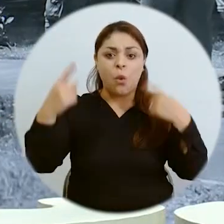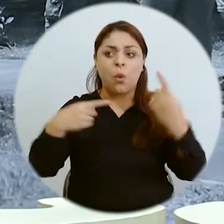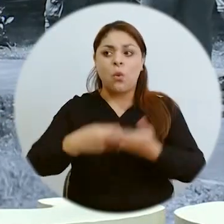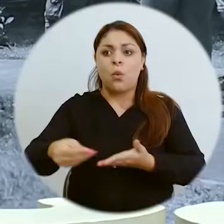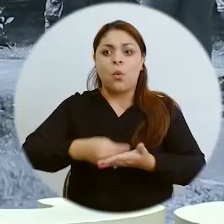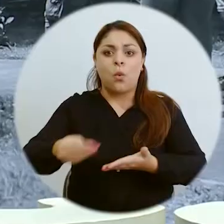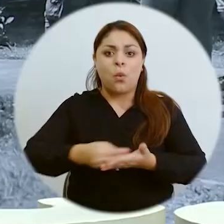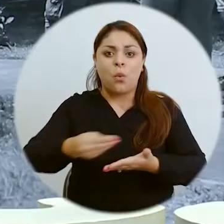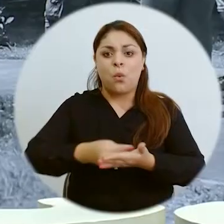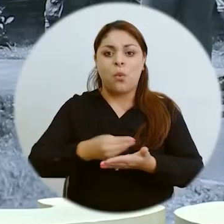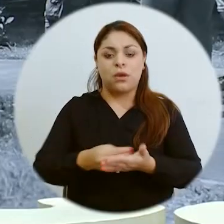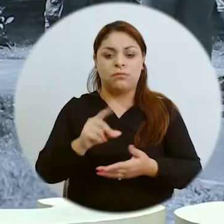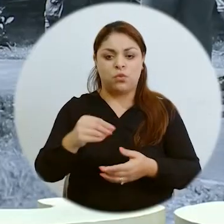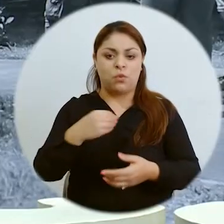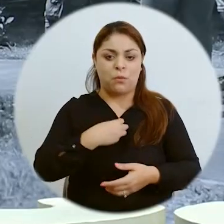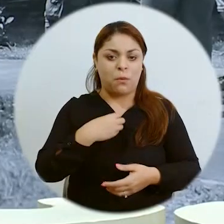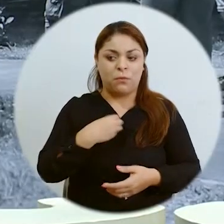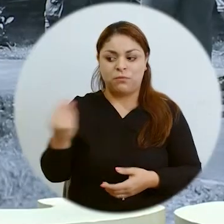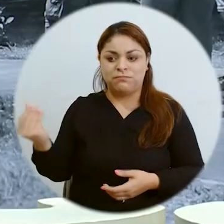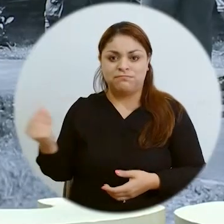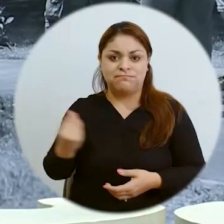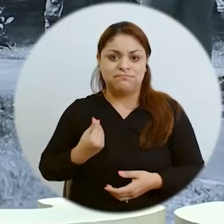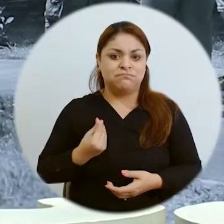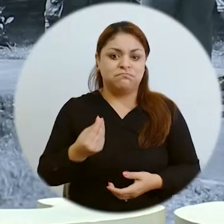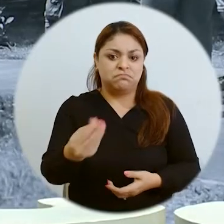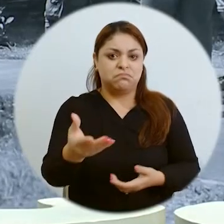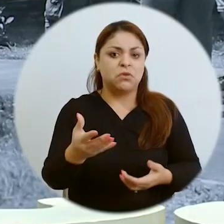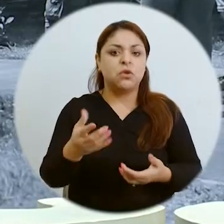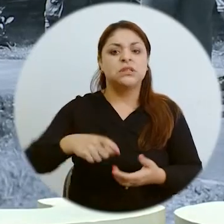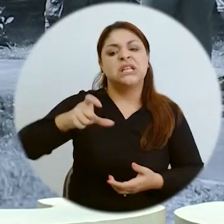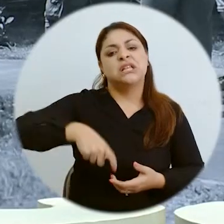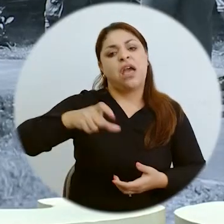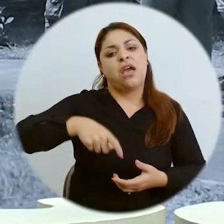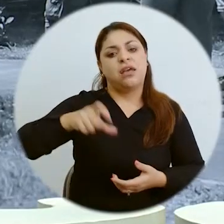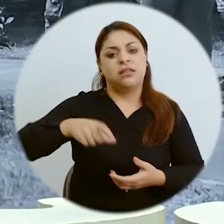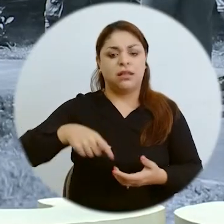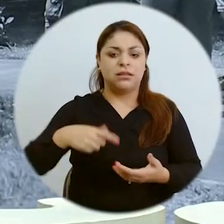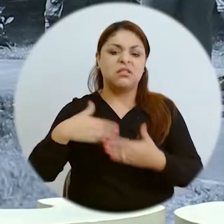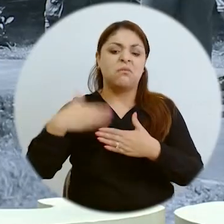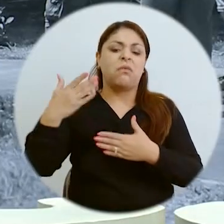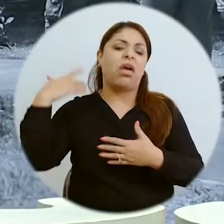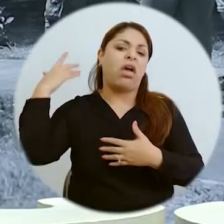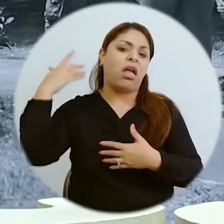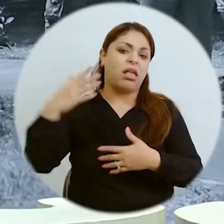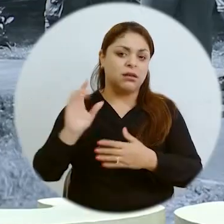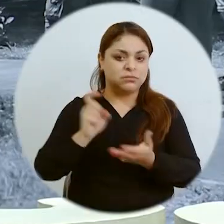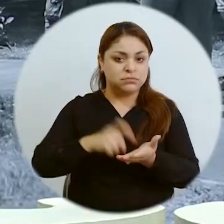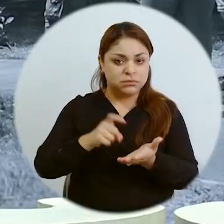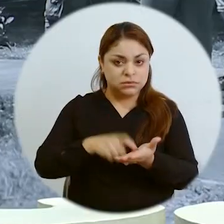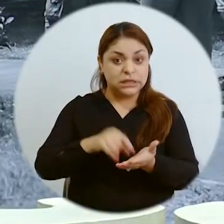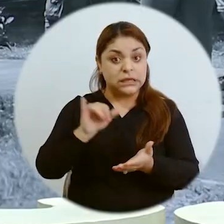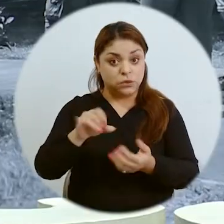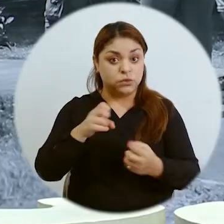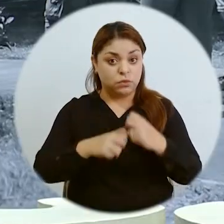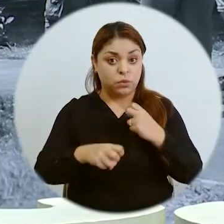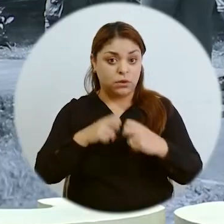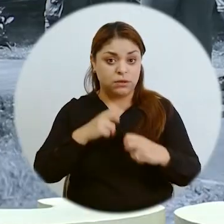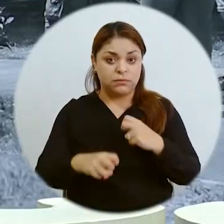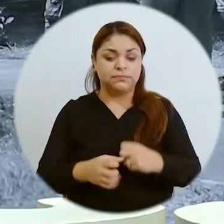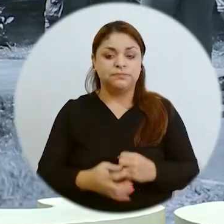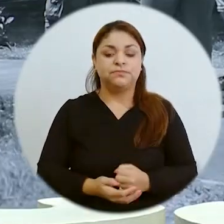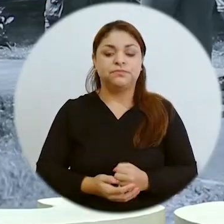tiene altos índices de consumo, que no los financia con ingresos sanos, sino a través de tarjetas de crédito. Y